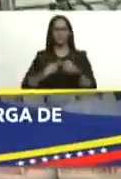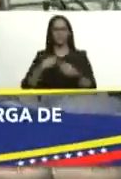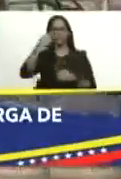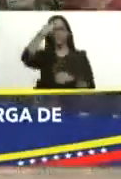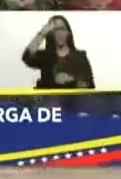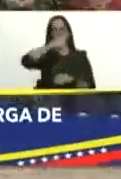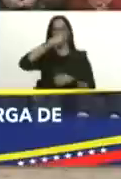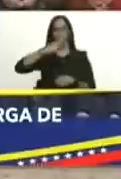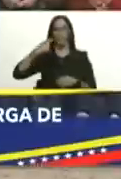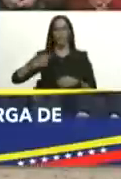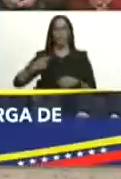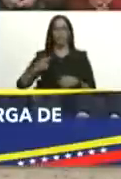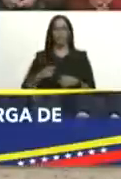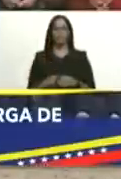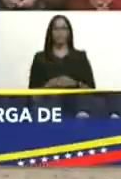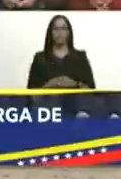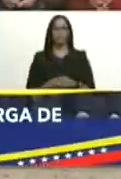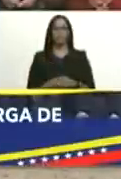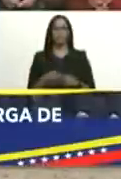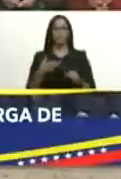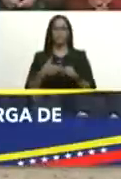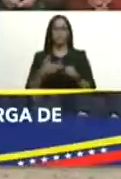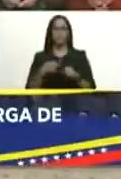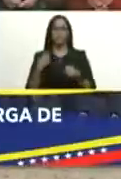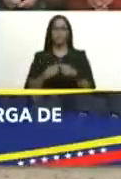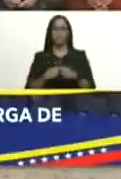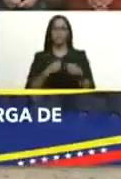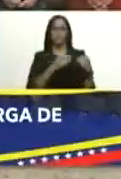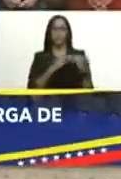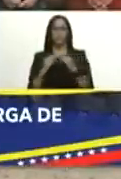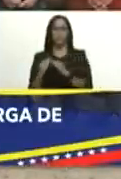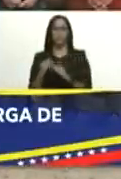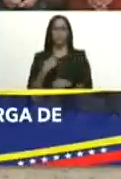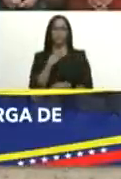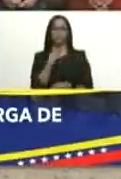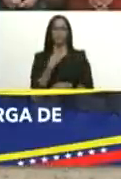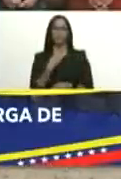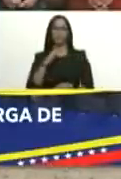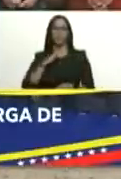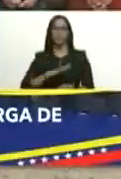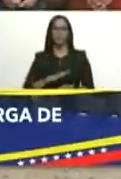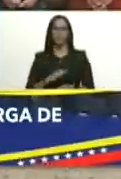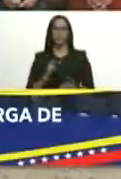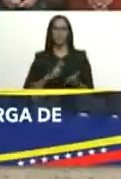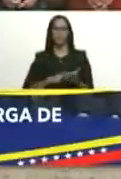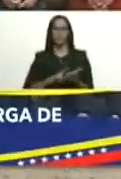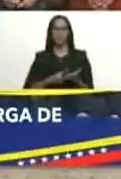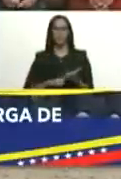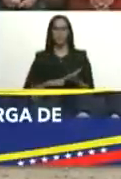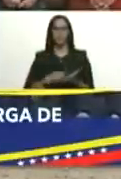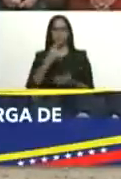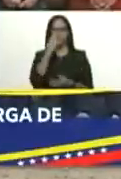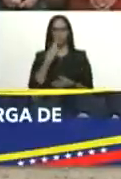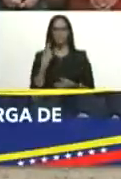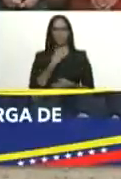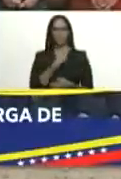pueblo, PDVSA Gas Comunal, los voceros, estamos realmente